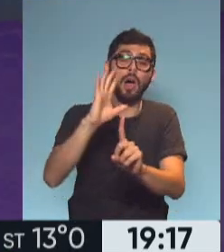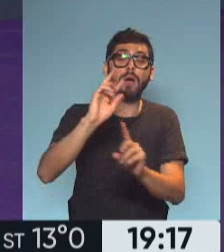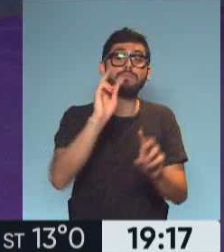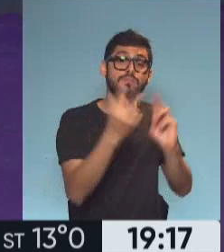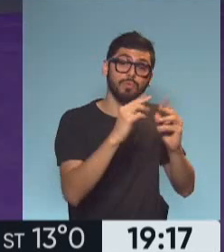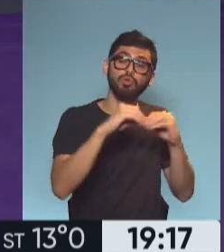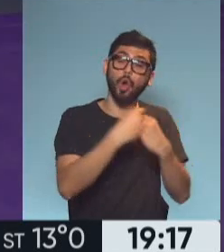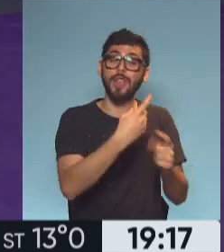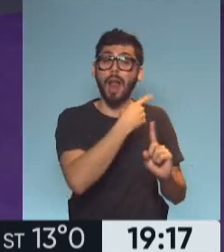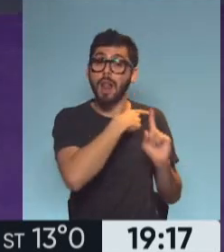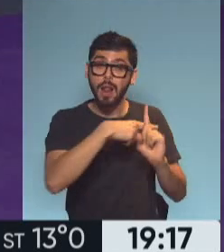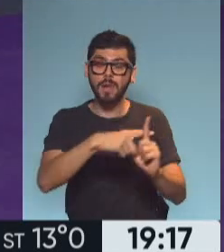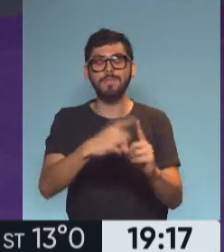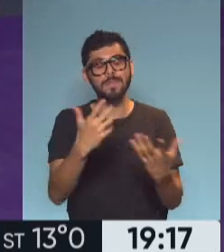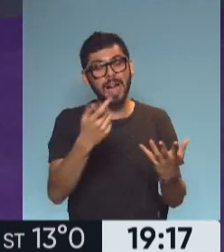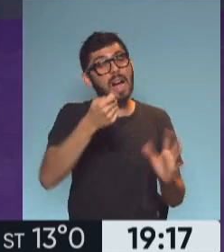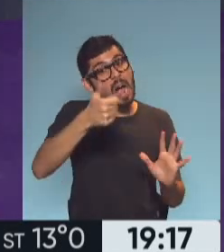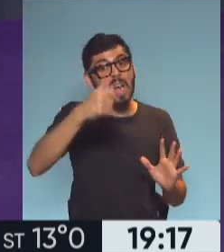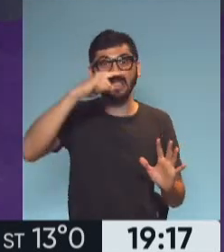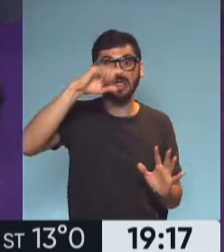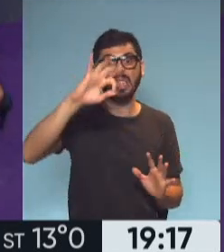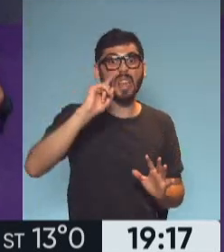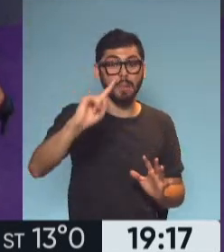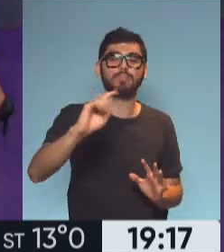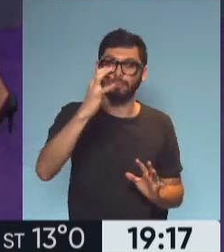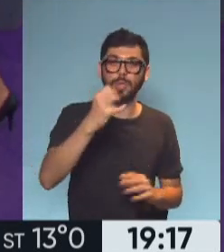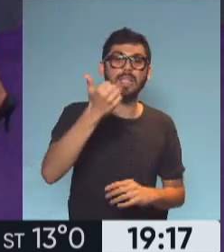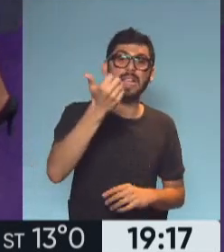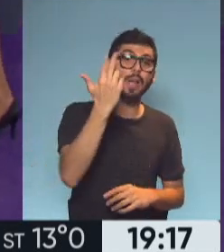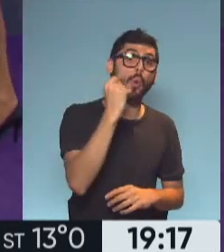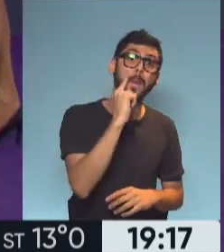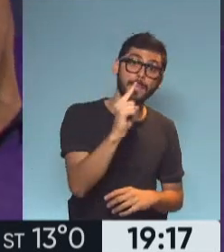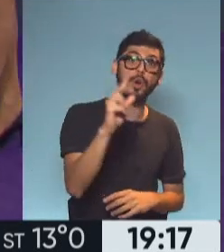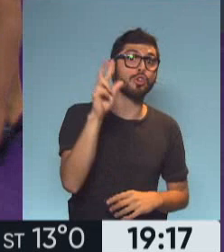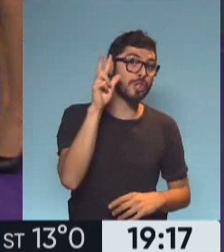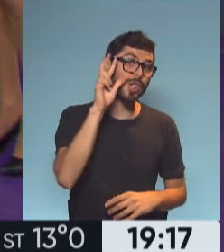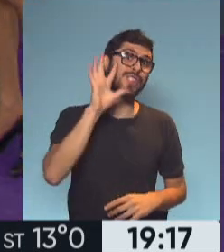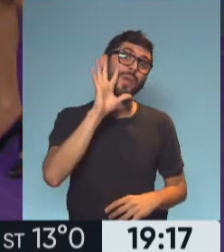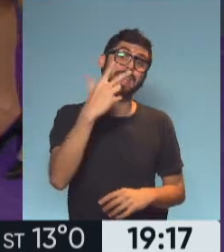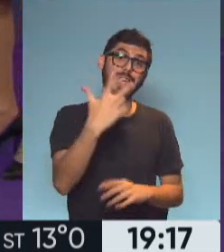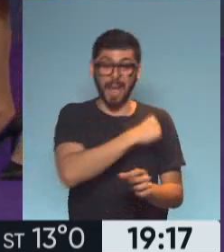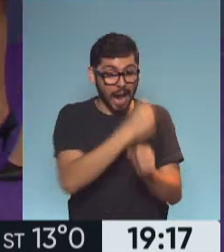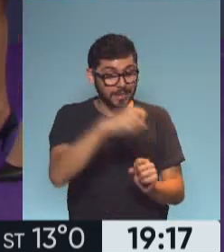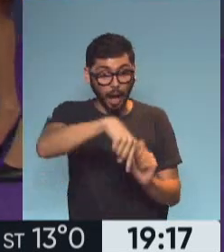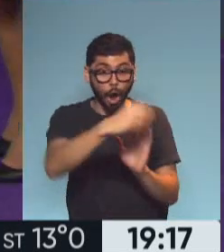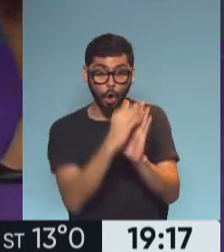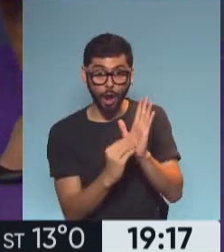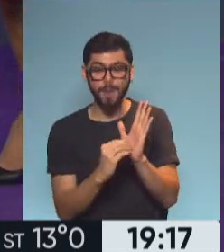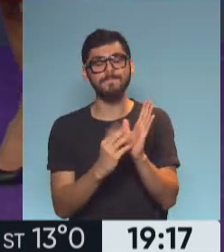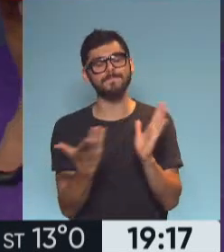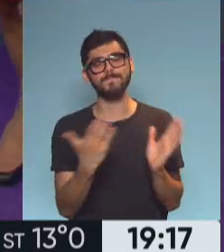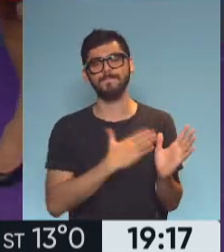estamos lamentablemente cerca de los 70 mil muertos 69 mil 853 hasta el momento en esa lista